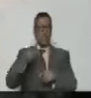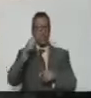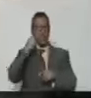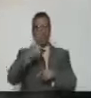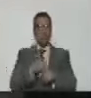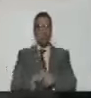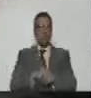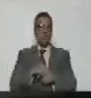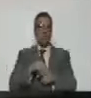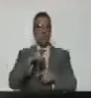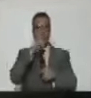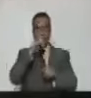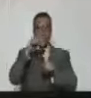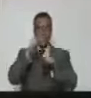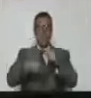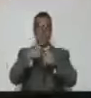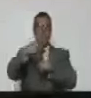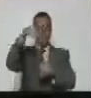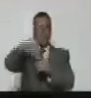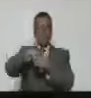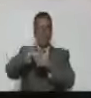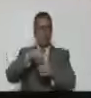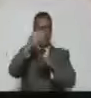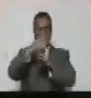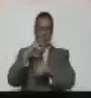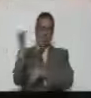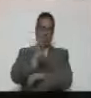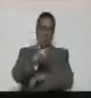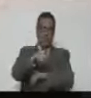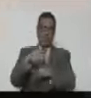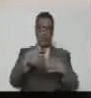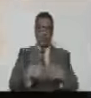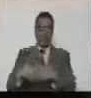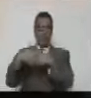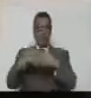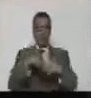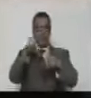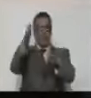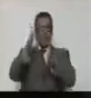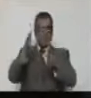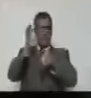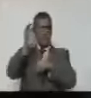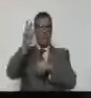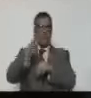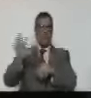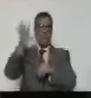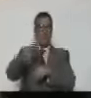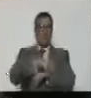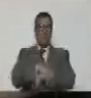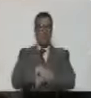Maduro en las próximas elecciones. ¡Abajo el imperialismo! ¡Que viva la patria!